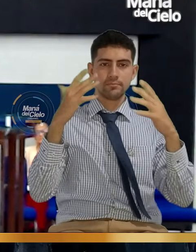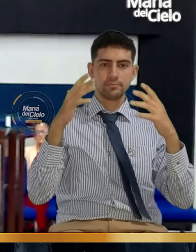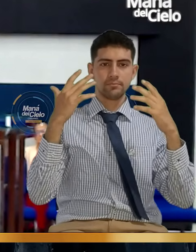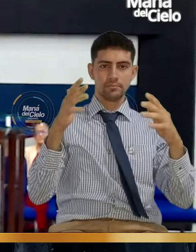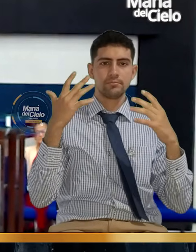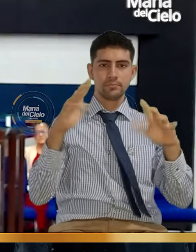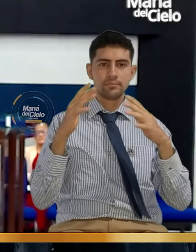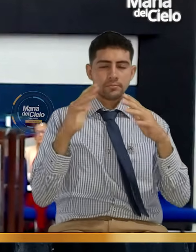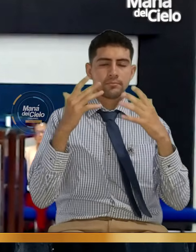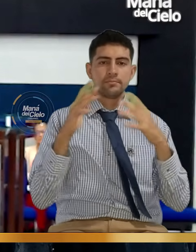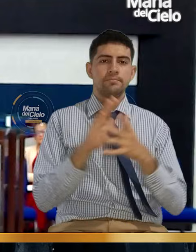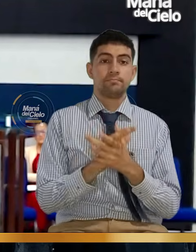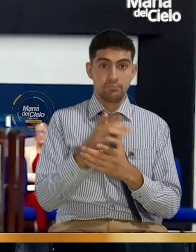vaca,